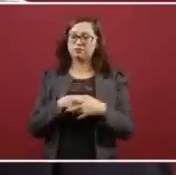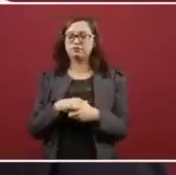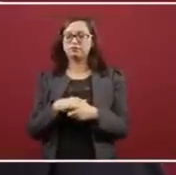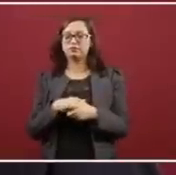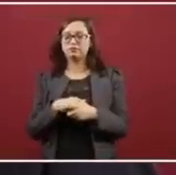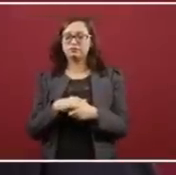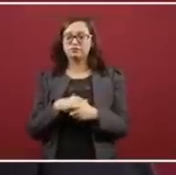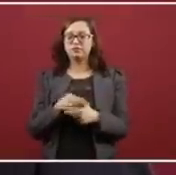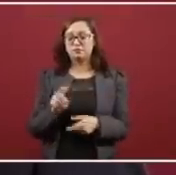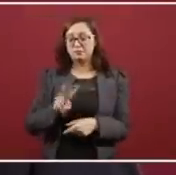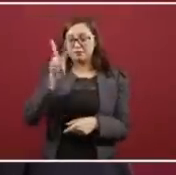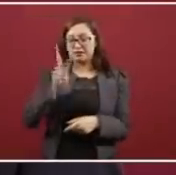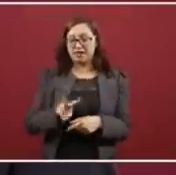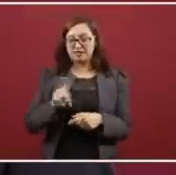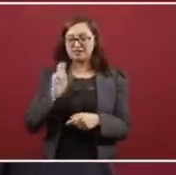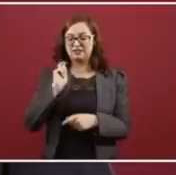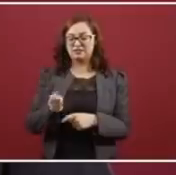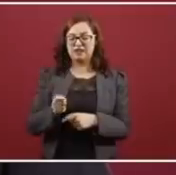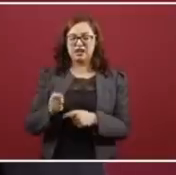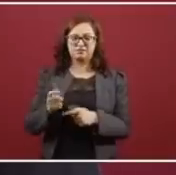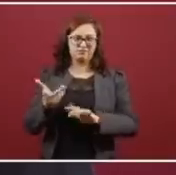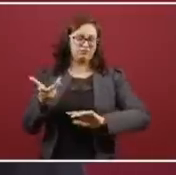la verdad es revolucionaria